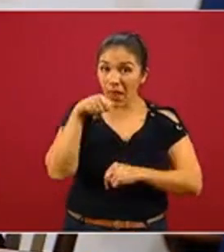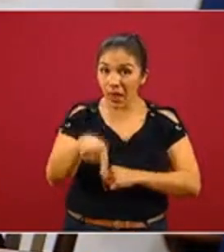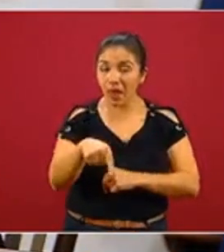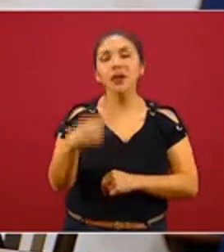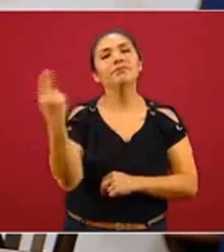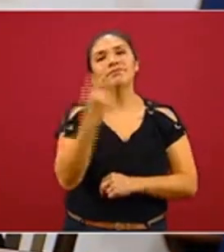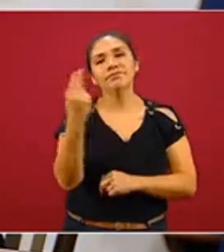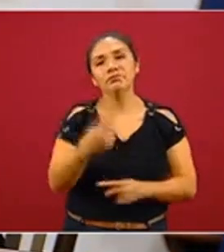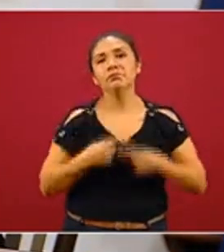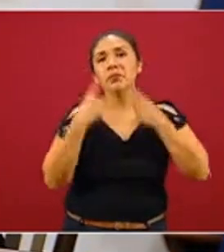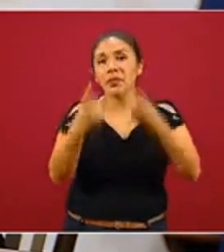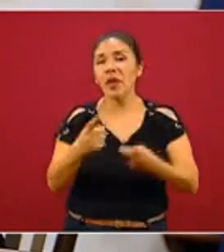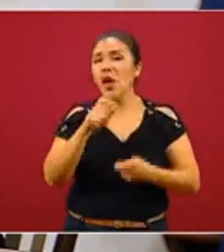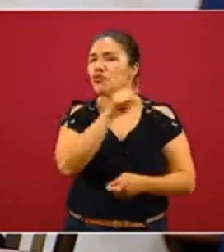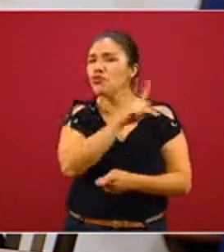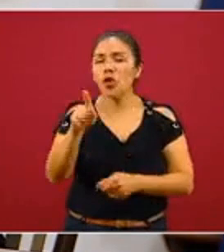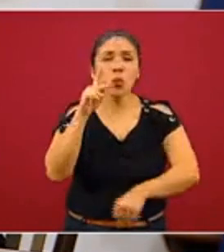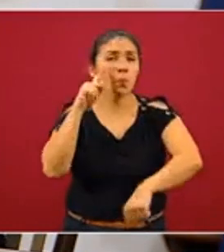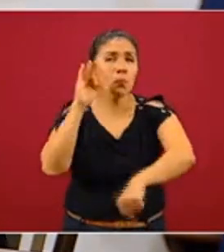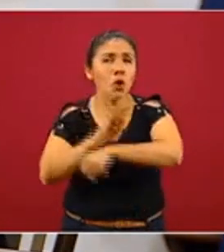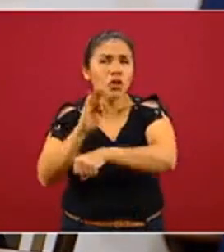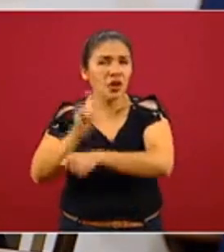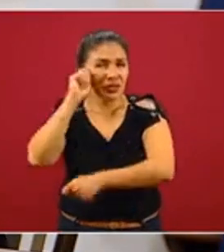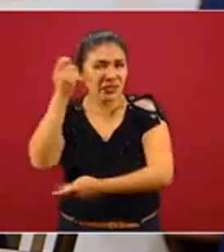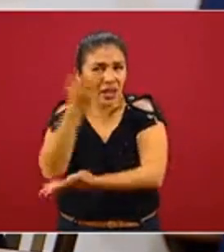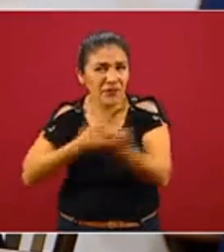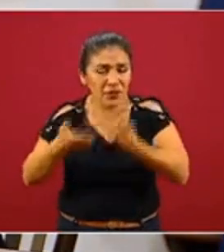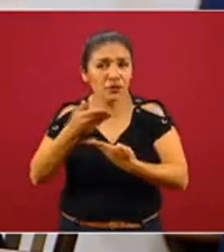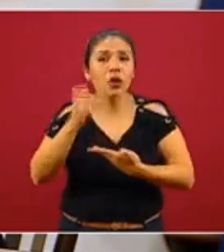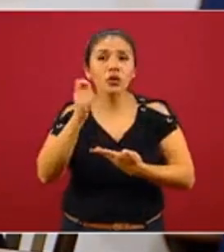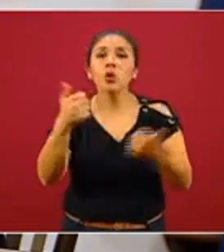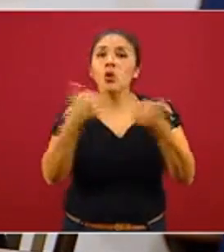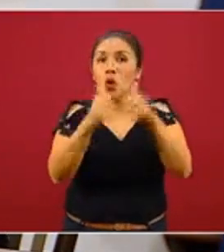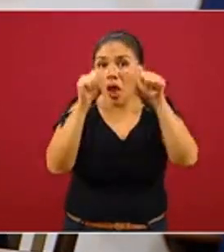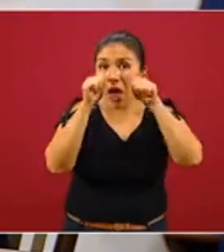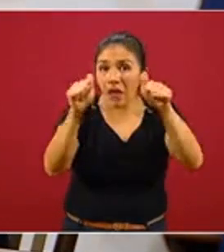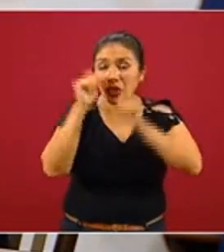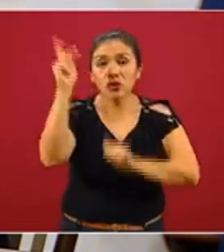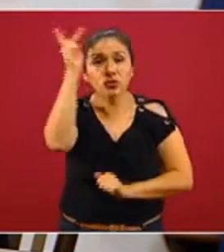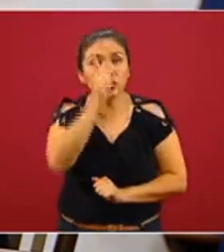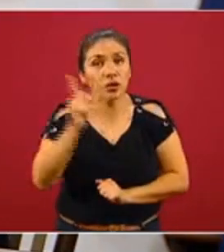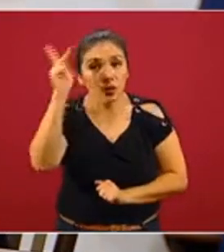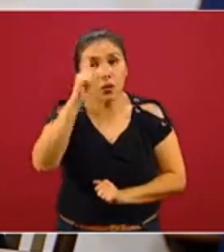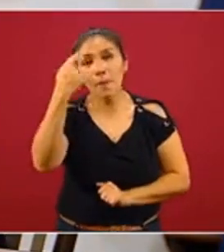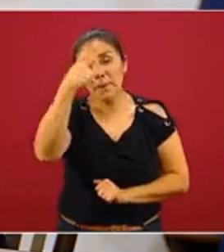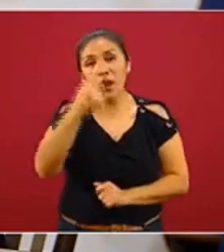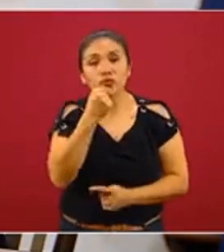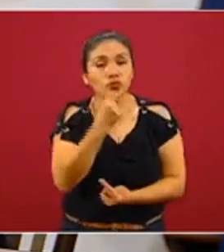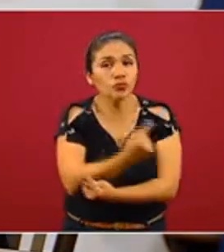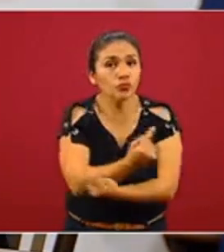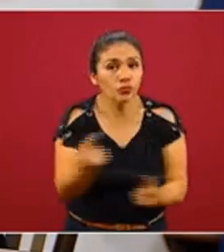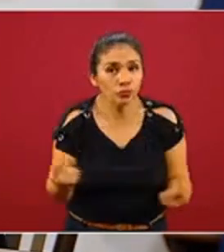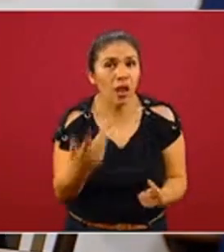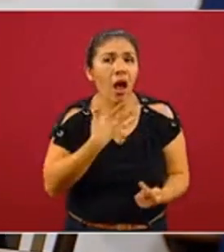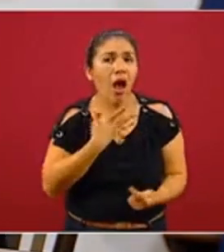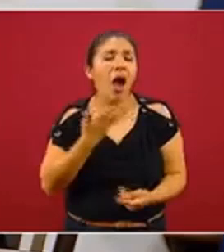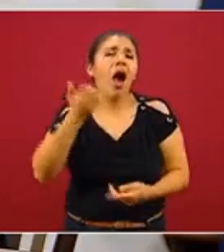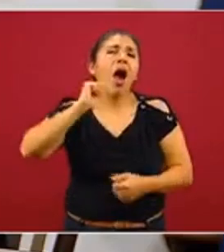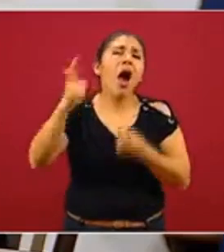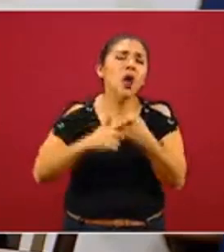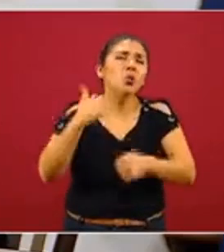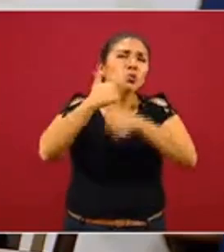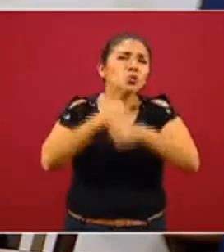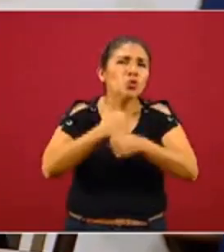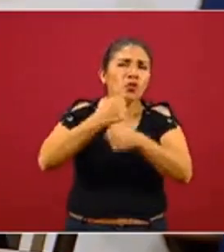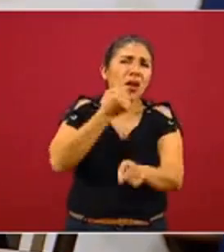garantizar que los servicios de protección y atención, incluyendo la atención psicológica para la niñez que ha sufrido alguna forma de